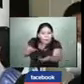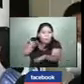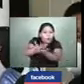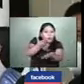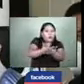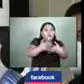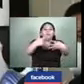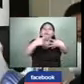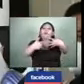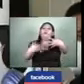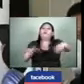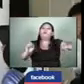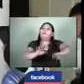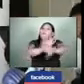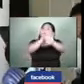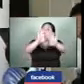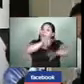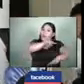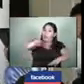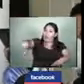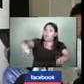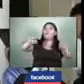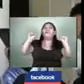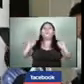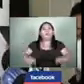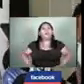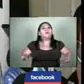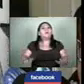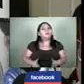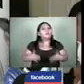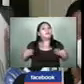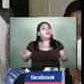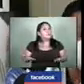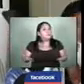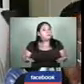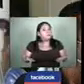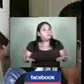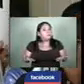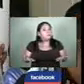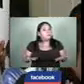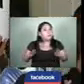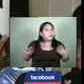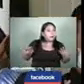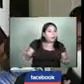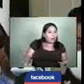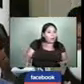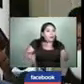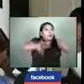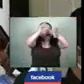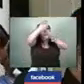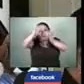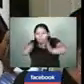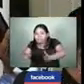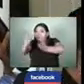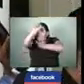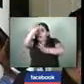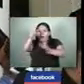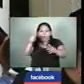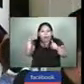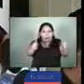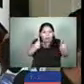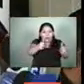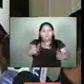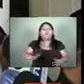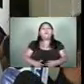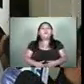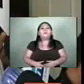política de transparencia para que ellos puedan implementarla en cada uno de sus institutos políticos. También se